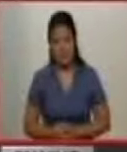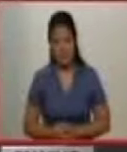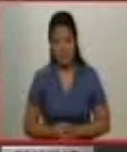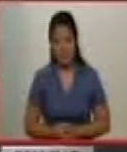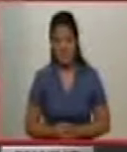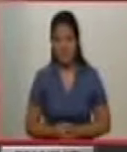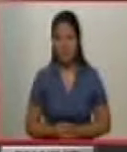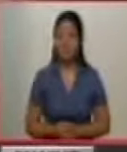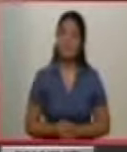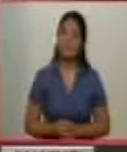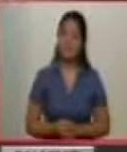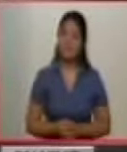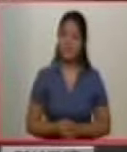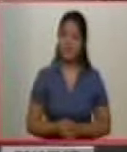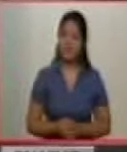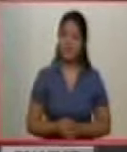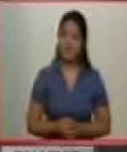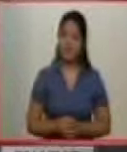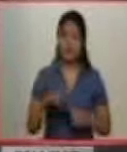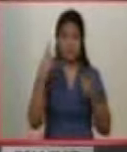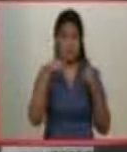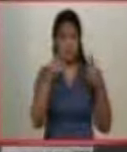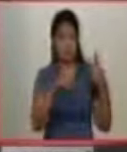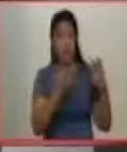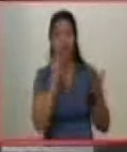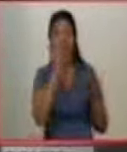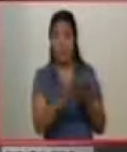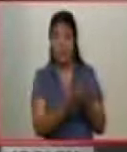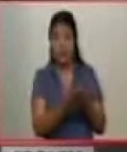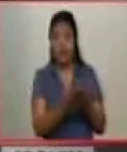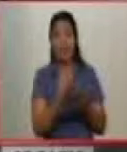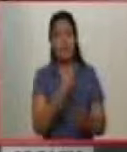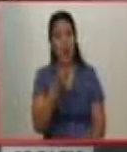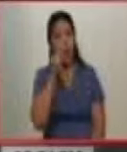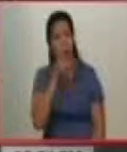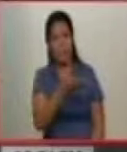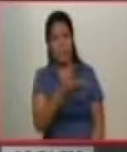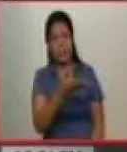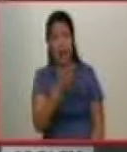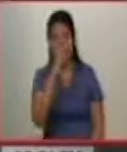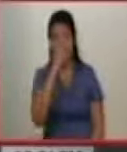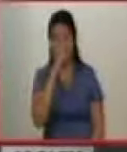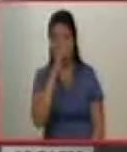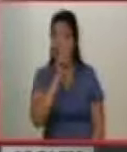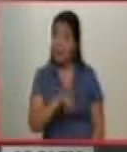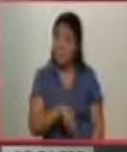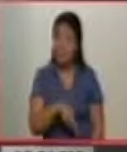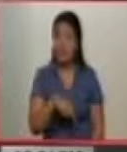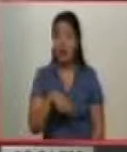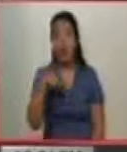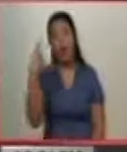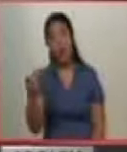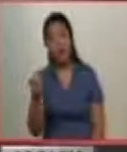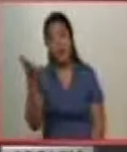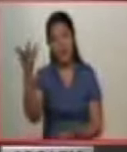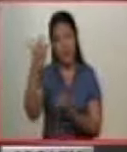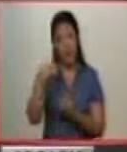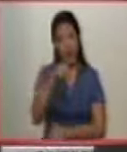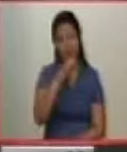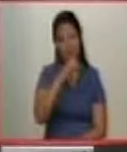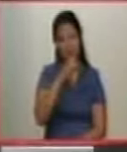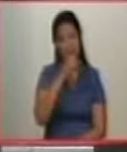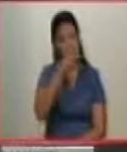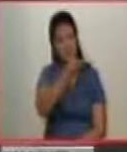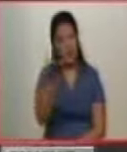Pero no solo estas propuestas, no solo esto que ha expresado Albert Chávez, vocero del Estado Barinas, sino que también Graya Casella nos trae parte de las expresiones de